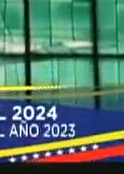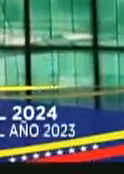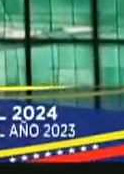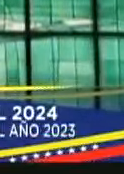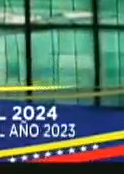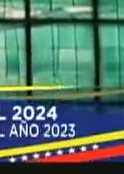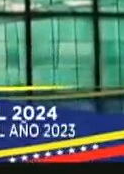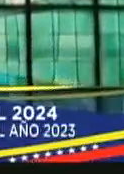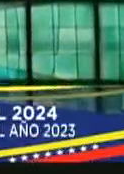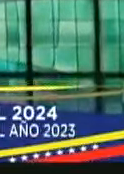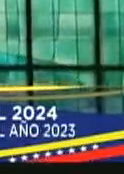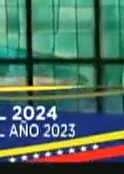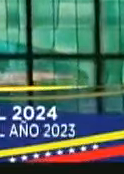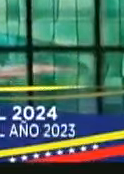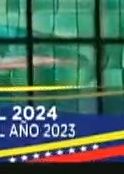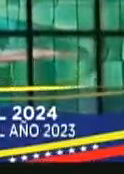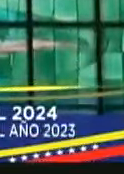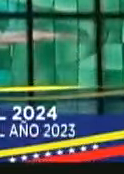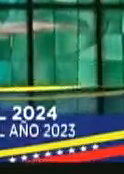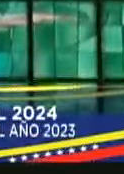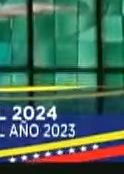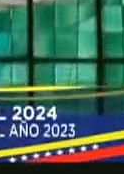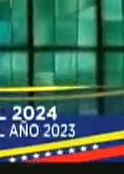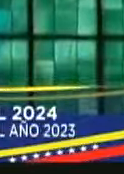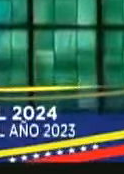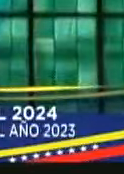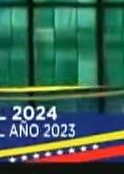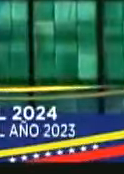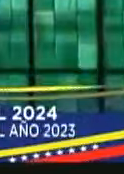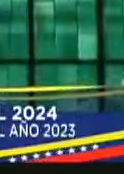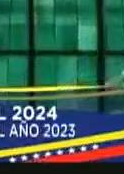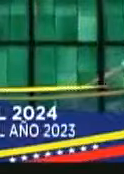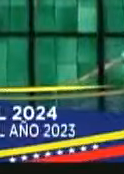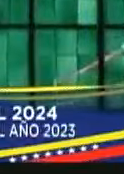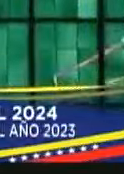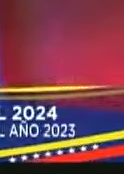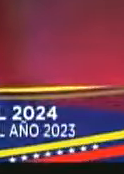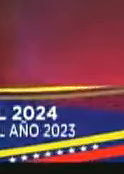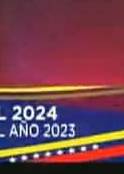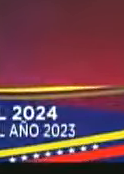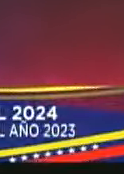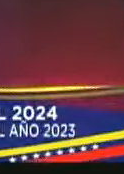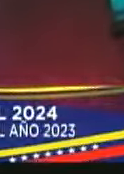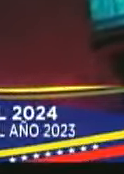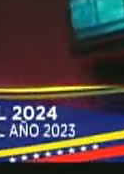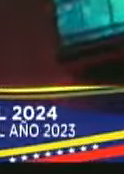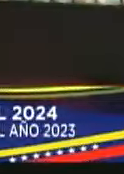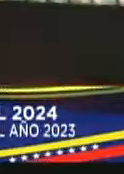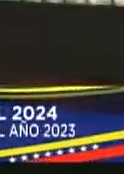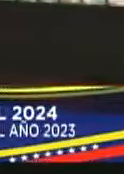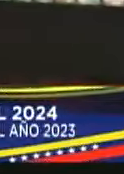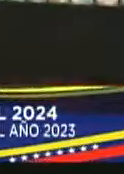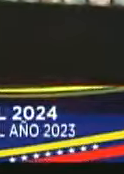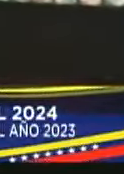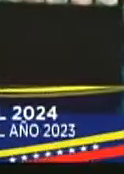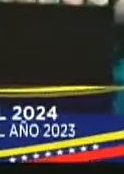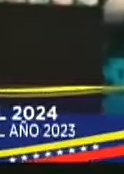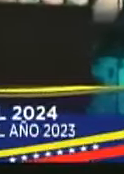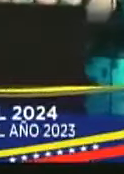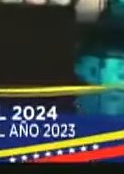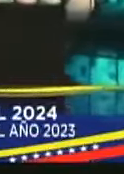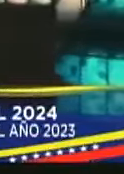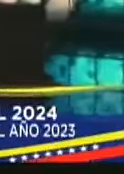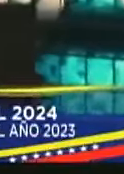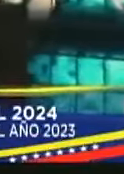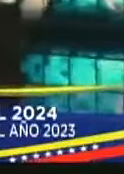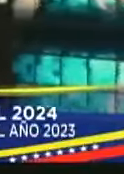También se encuentran presentes, importante informar, vicepresidentes sectoriales y cuerpos diplomáticos acreditados en nuestro país,